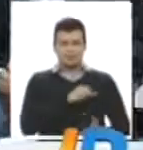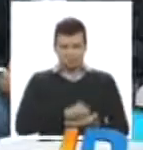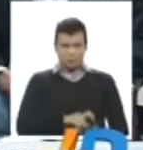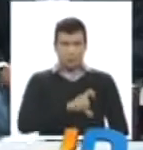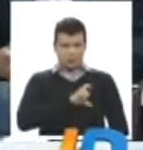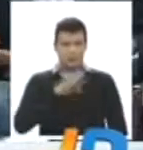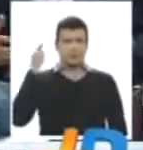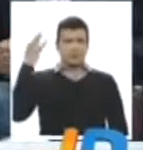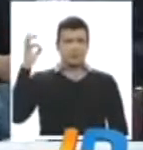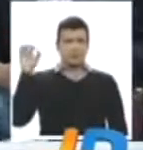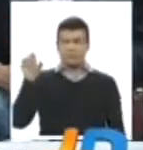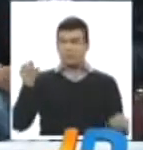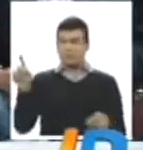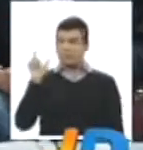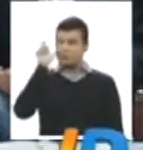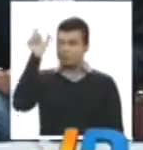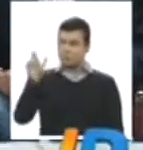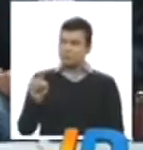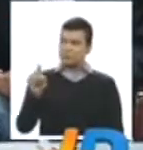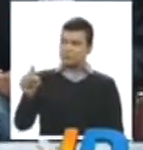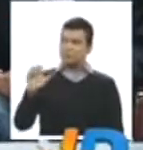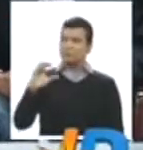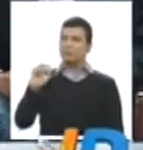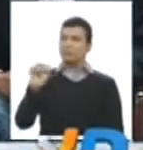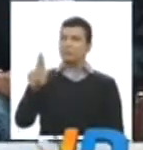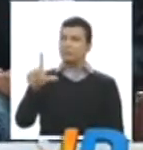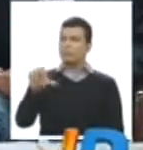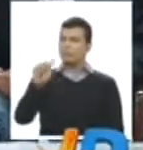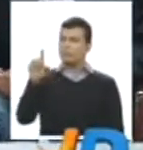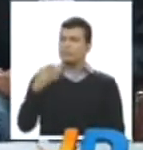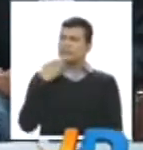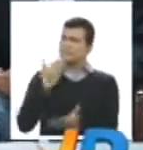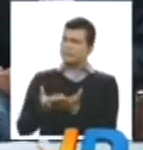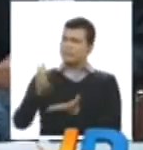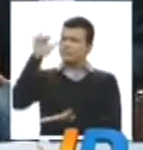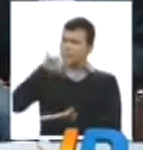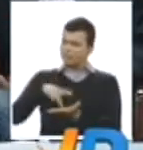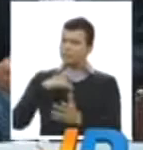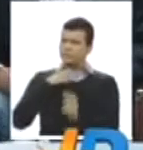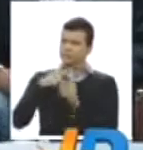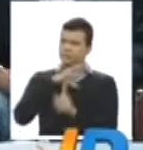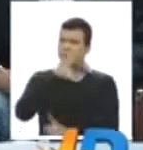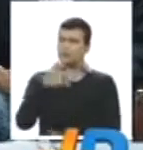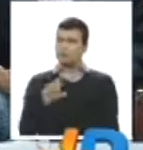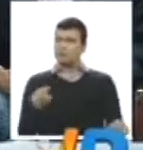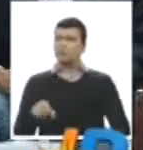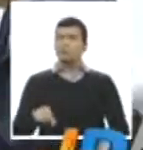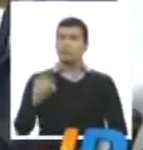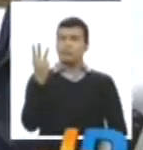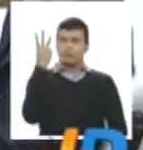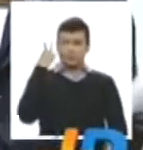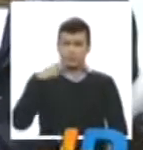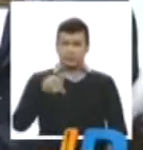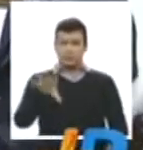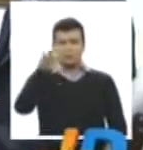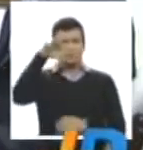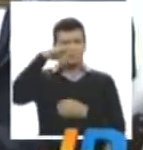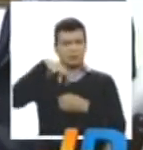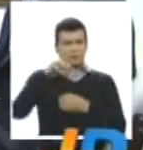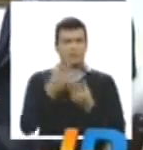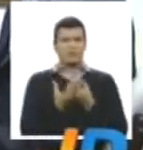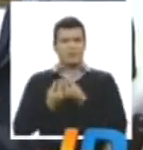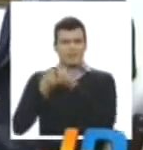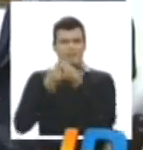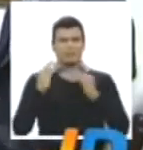Palmira. Pues señor rector Carlos Andrés Pérez Galindo, gracias por estar aquí en Más Pacífico, a solo 3 días de lo que serán las elecciones para